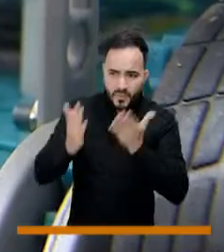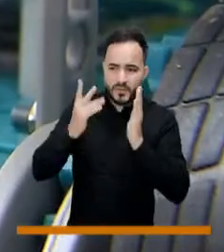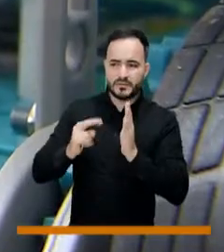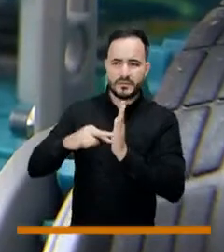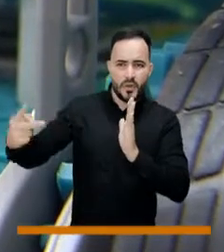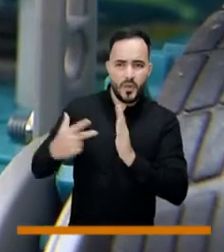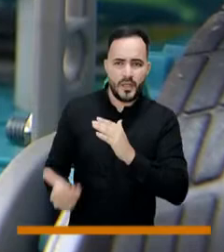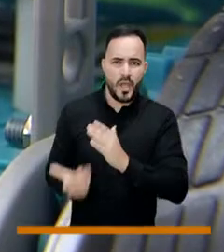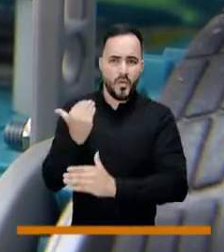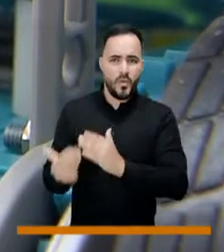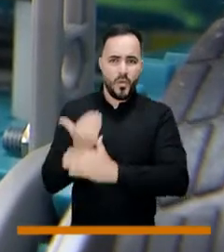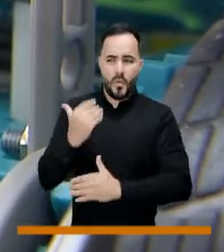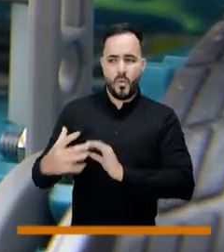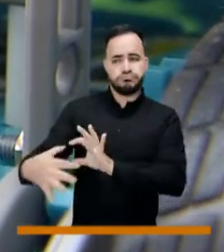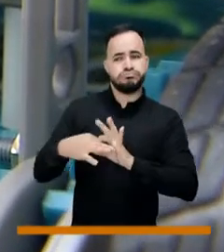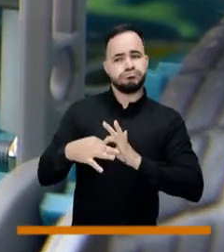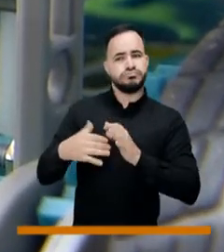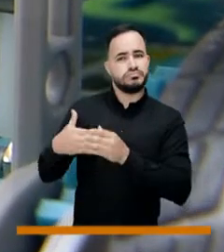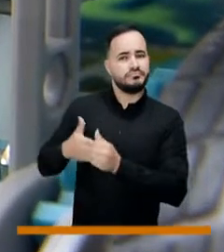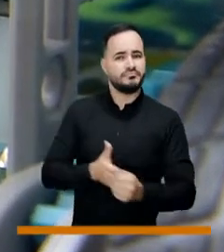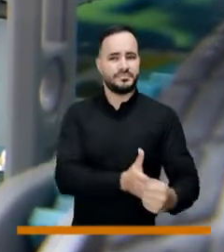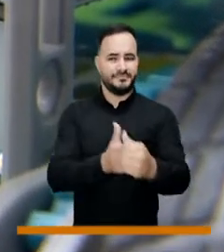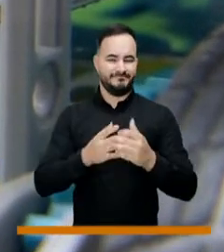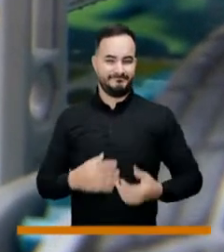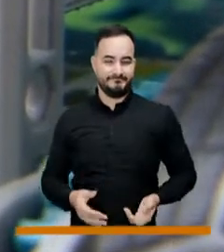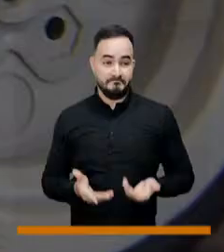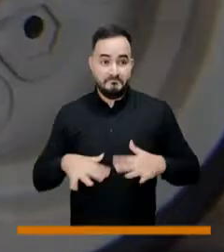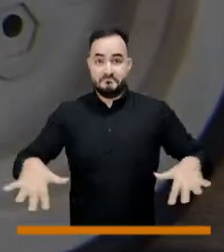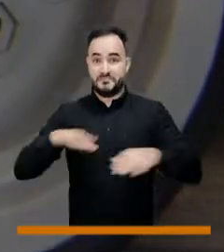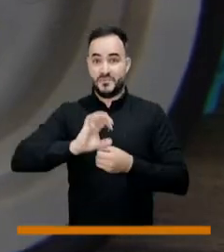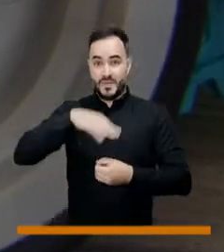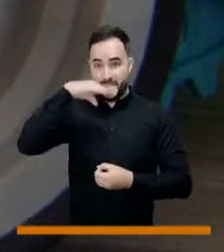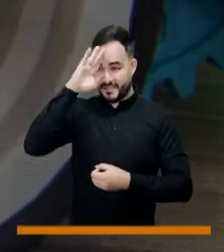de innovaciones y desarrollos tecnológicos.